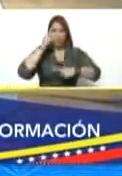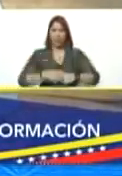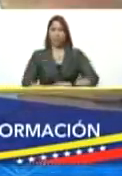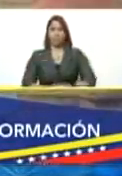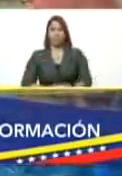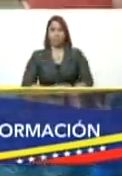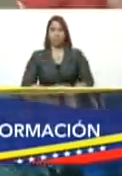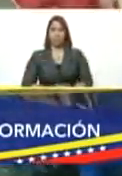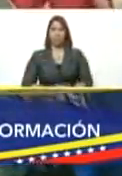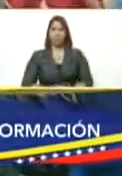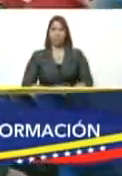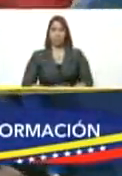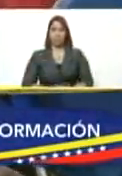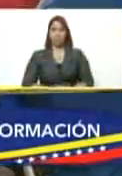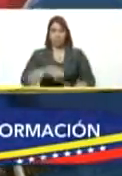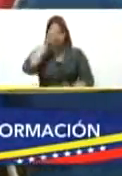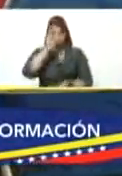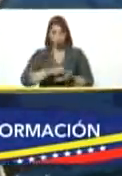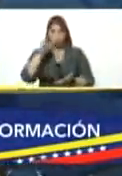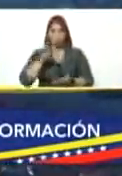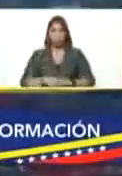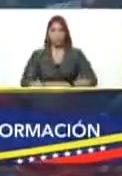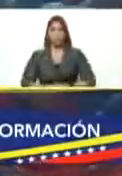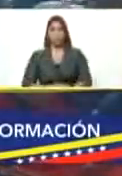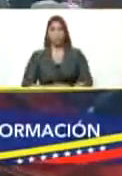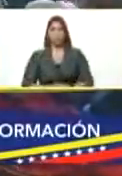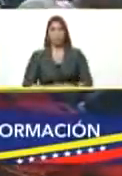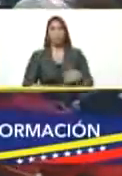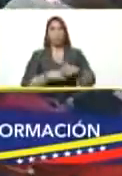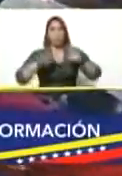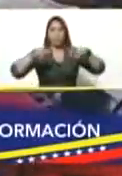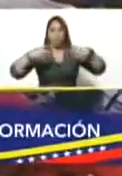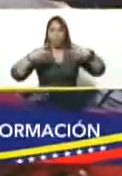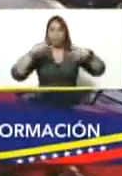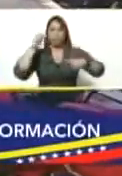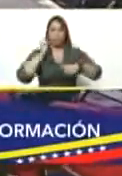¡Renuévense! ¡Cúmplase! Vamos a renovar.